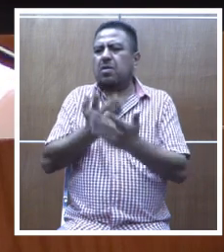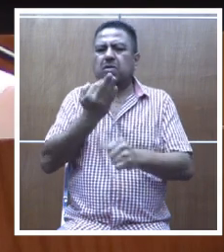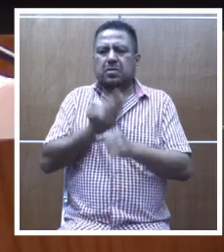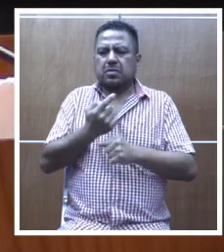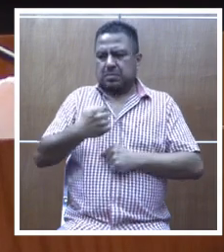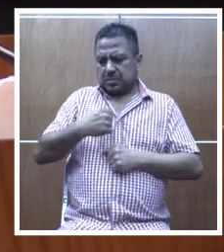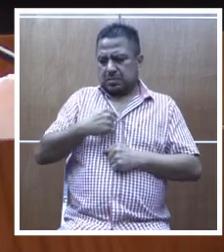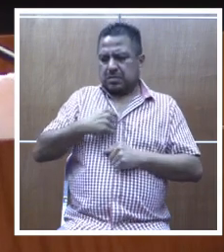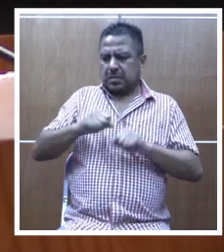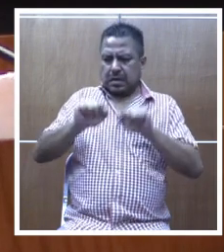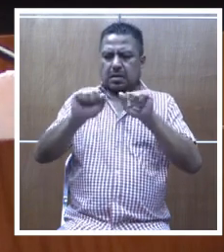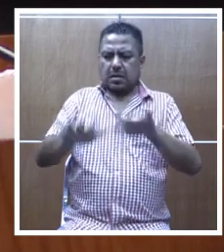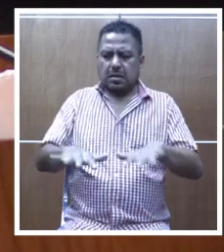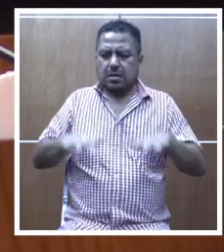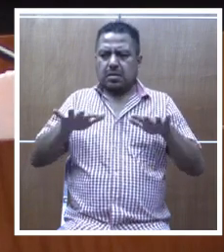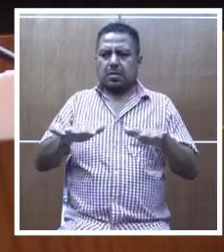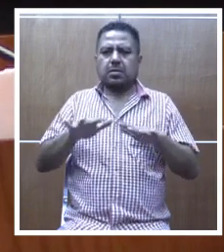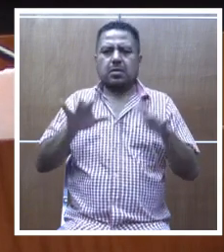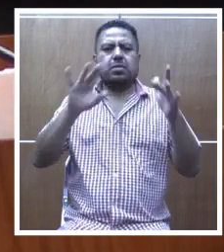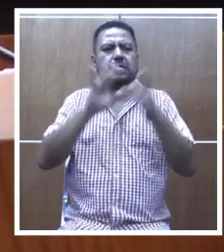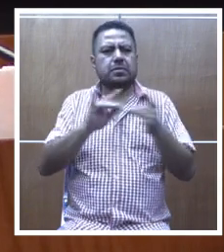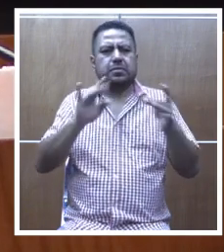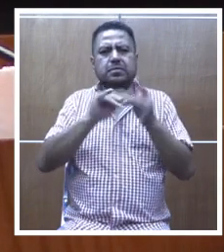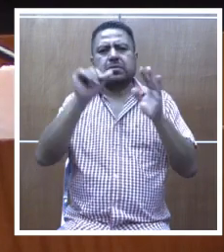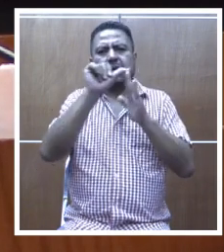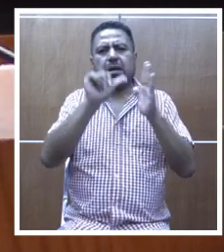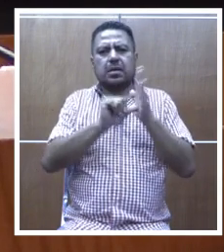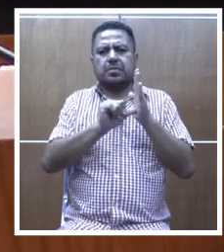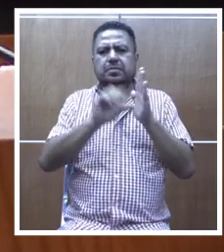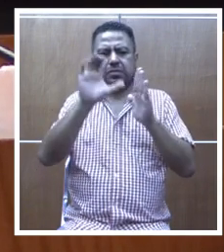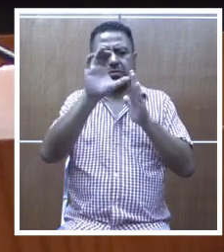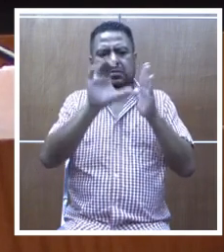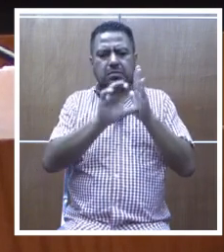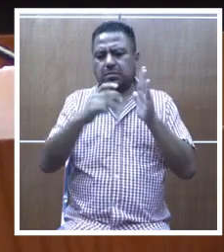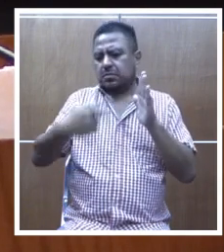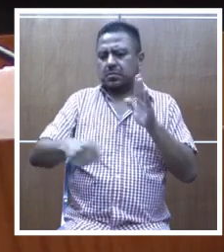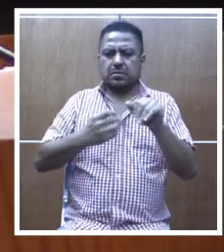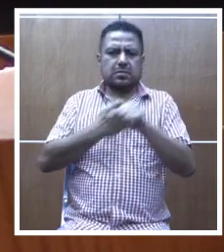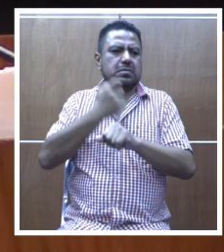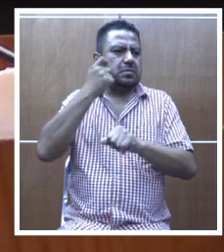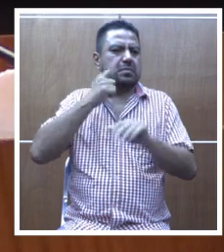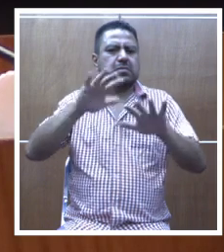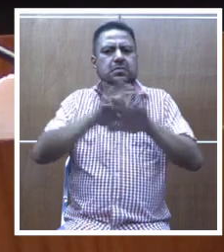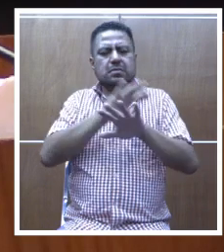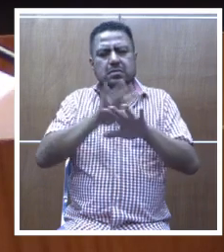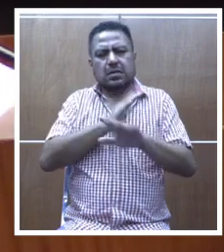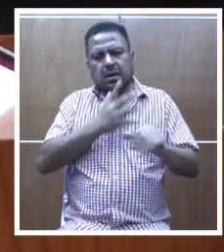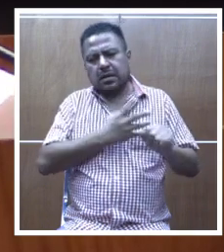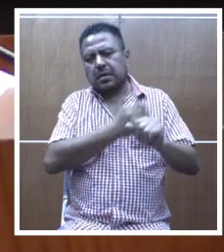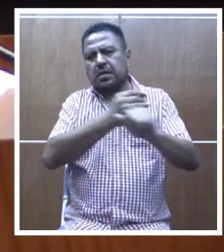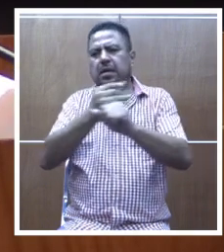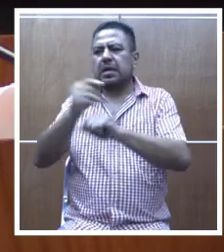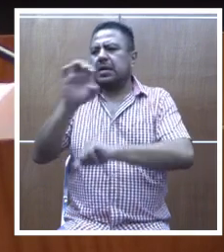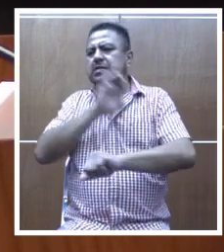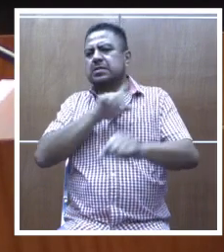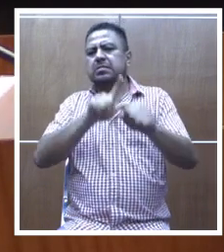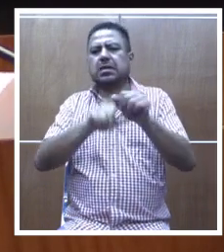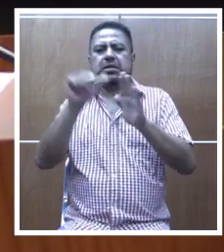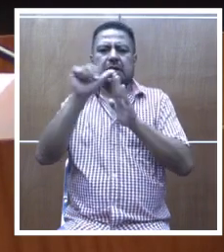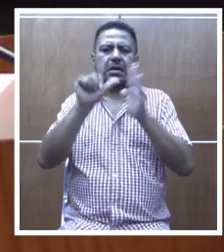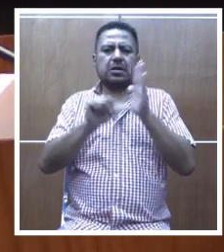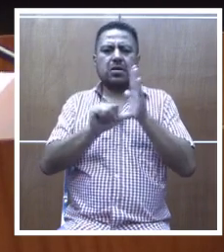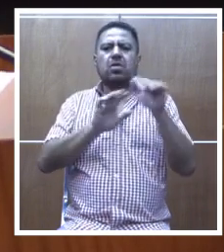Congreso. Asimismo, se precisan los artículos de nuestra Constitución local a reformar y adicionar, especialmente los